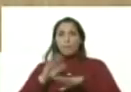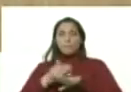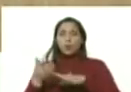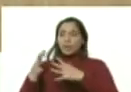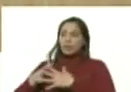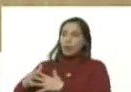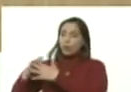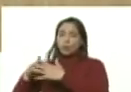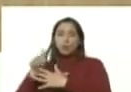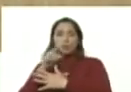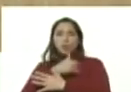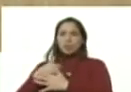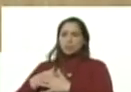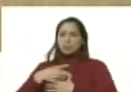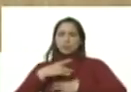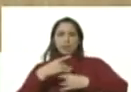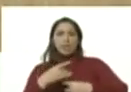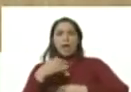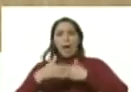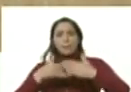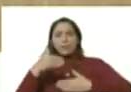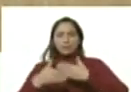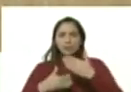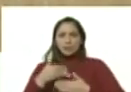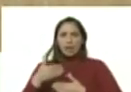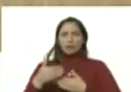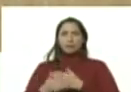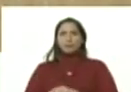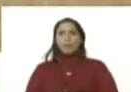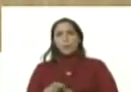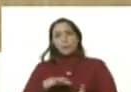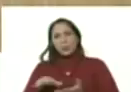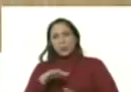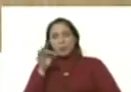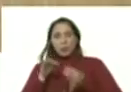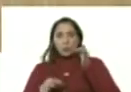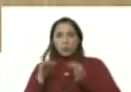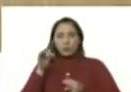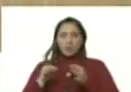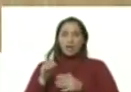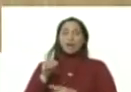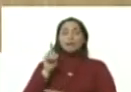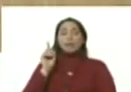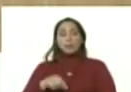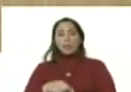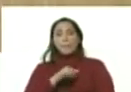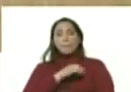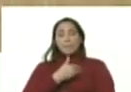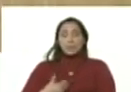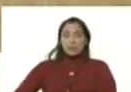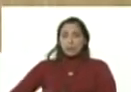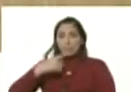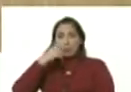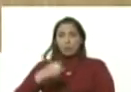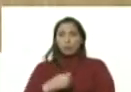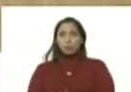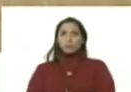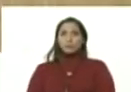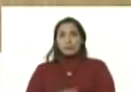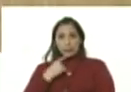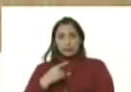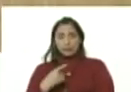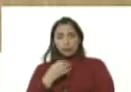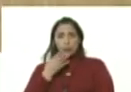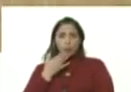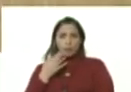interés de avanzar. Toda una complicación jurídica que allí surgió. Como tampoco el presidente Maduro, hay que decirlo, aprovechando que